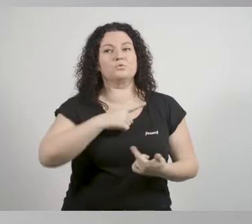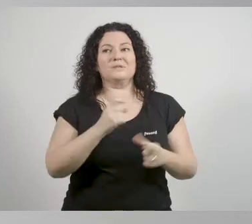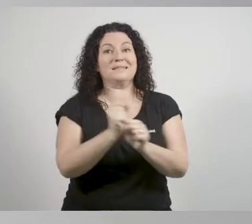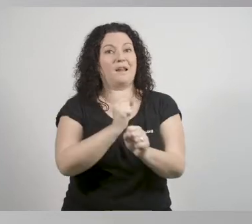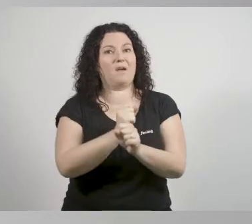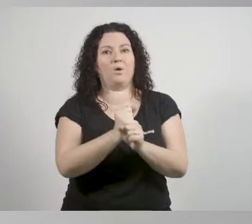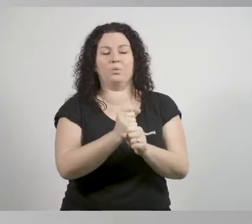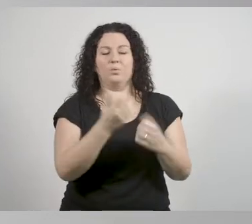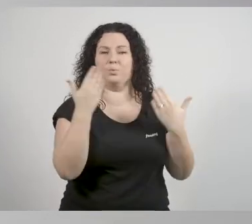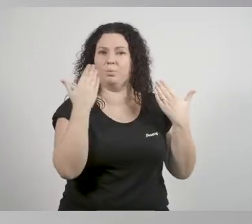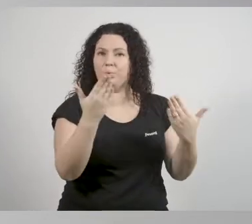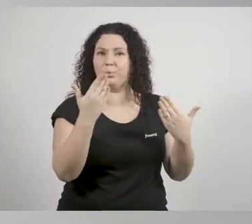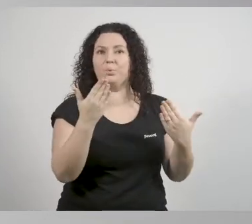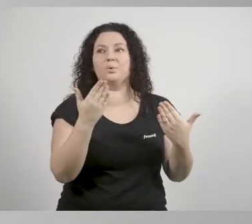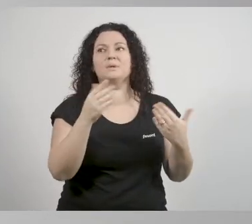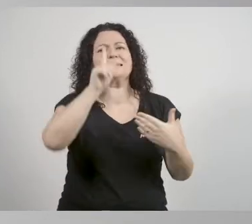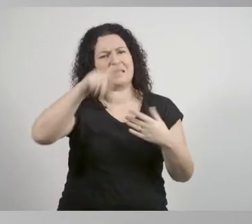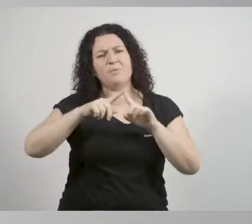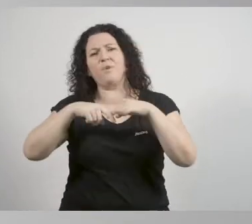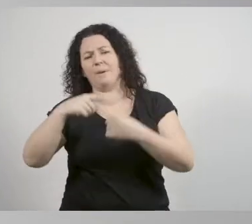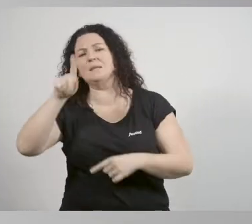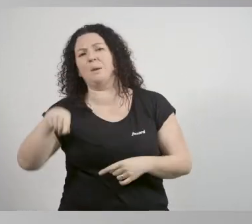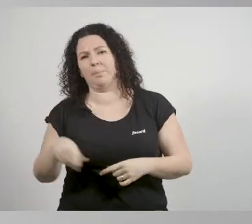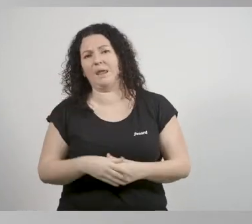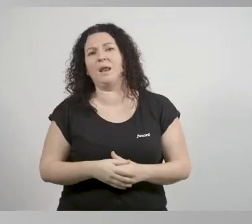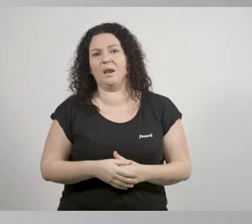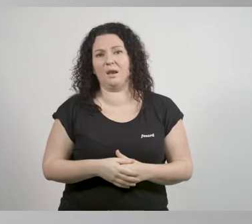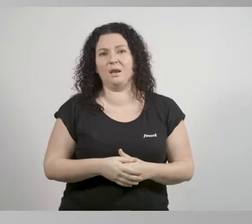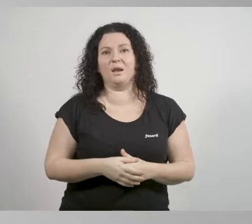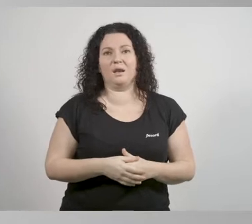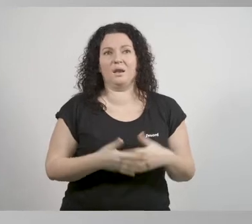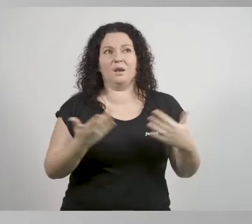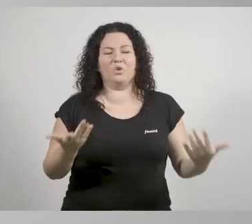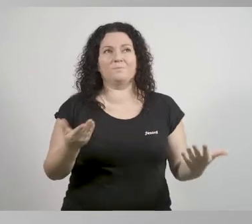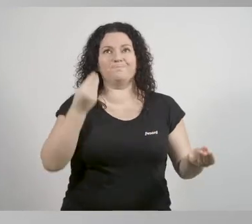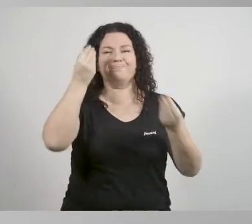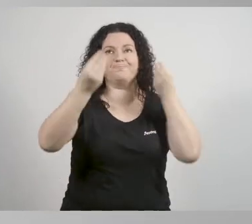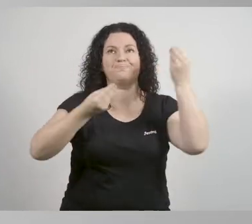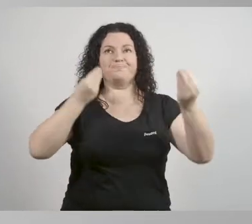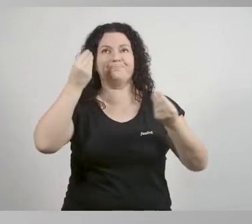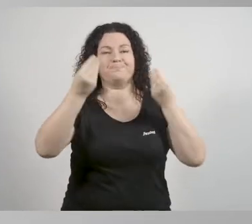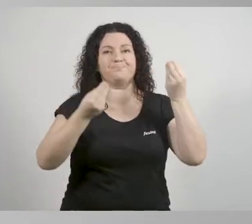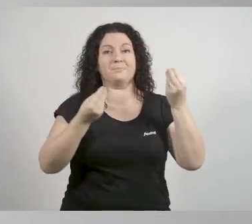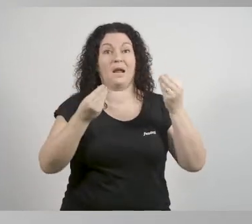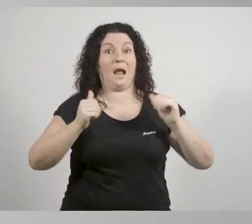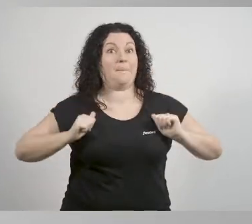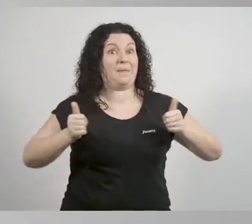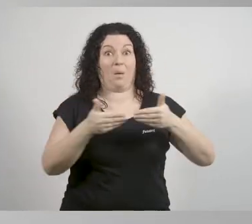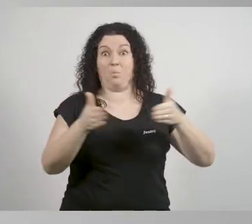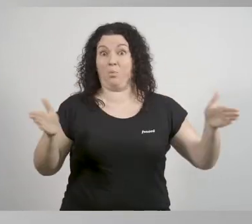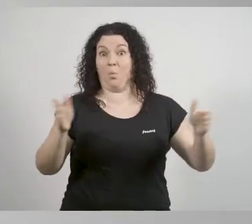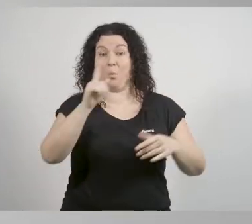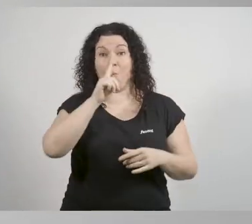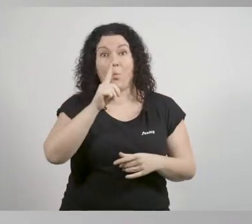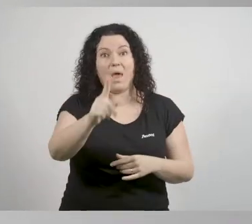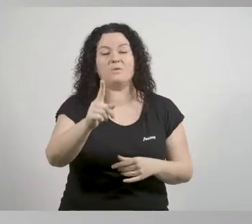mucho el trabajo y la familia. Y entonces decidimos, durante